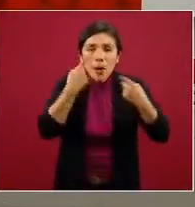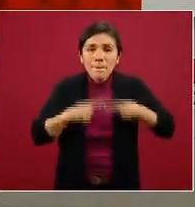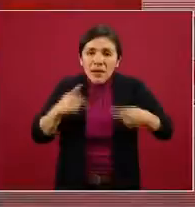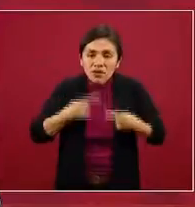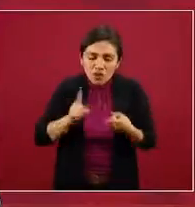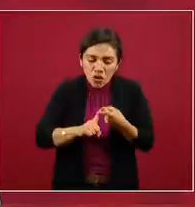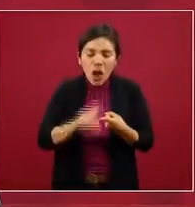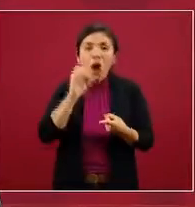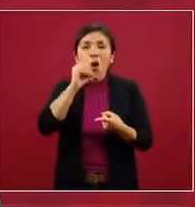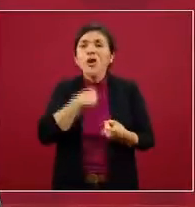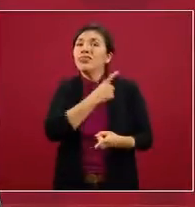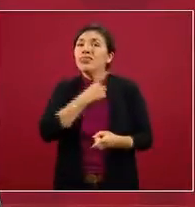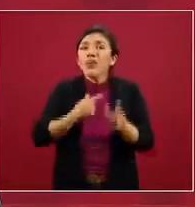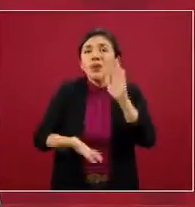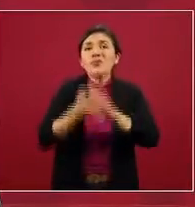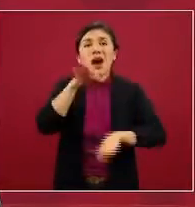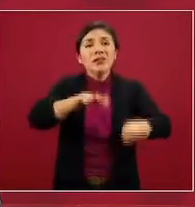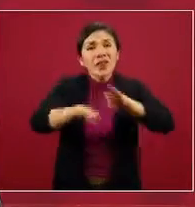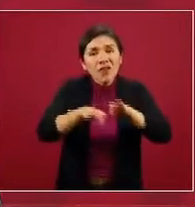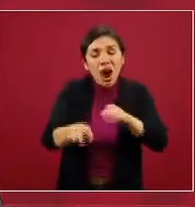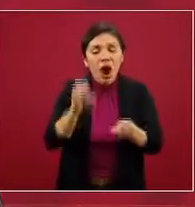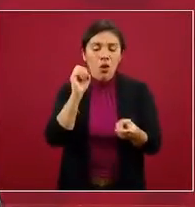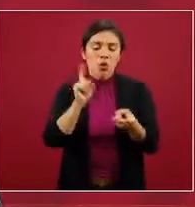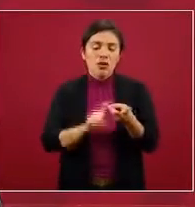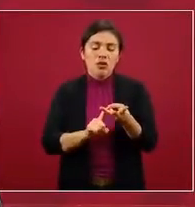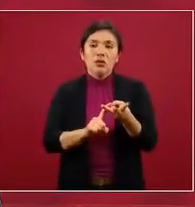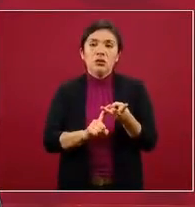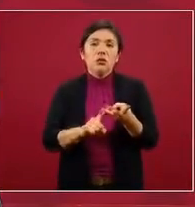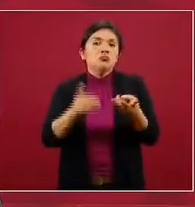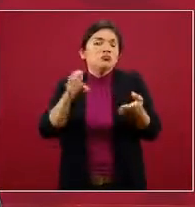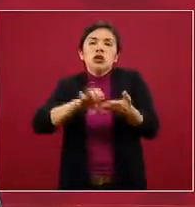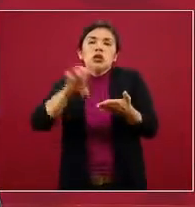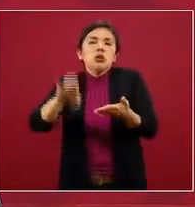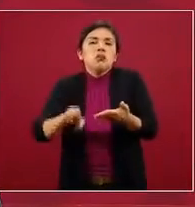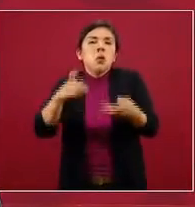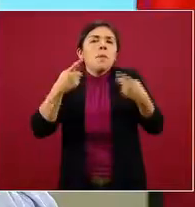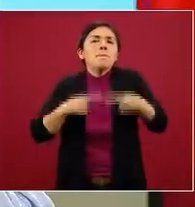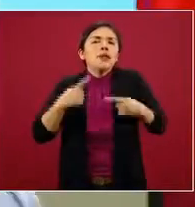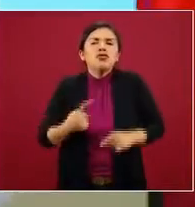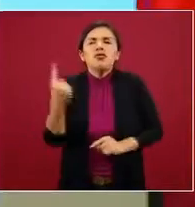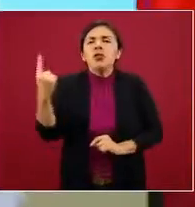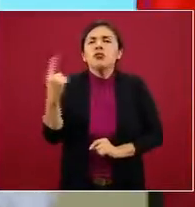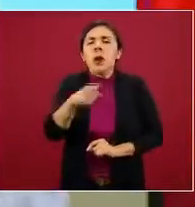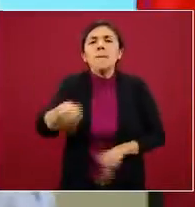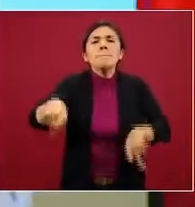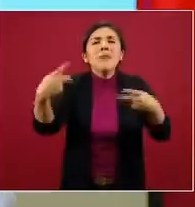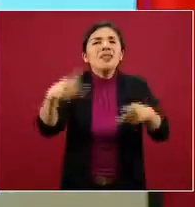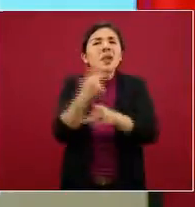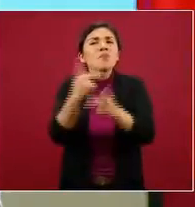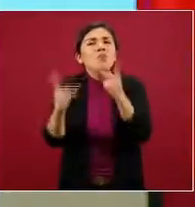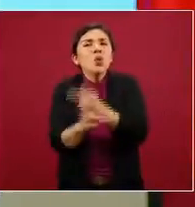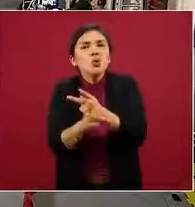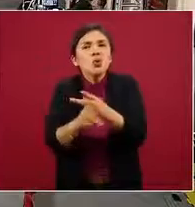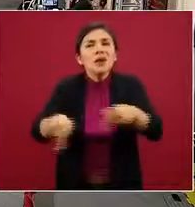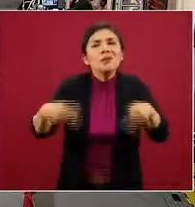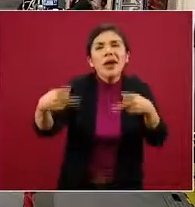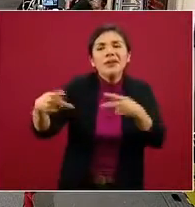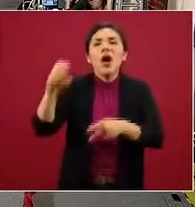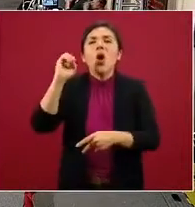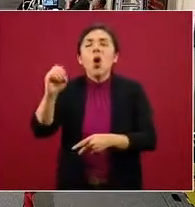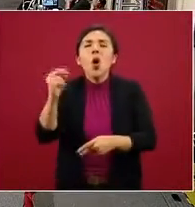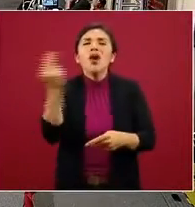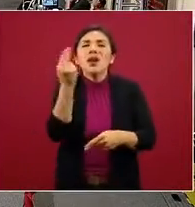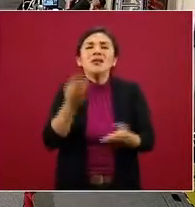que retornar al trabajo, una persona, por ejemplo, que vende productos o le